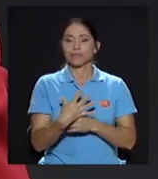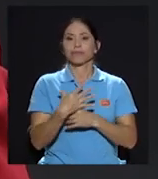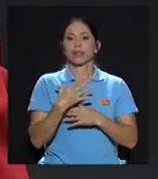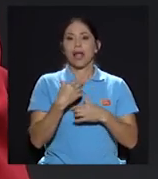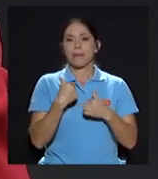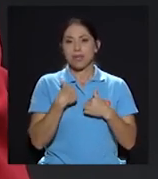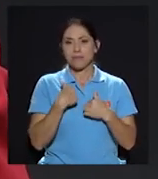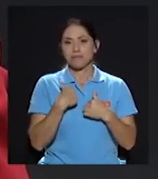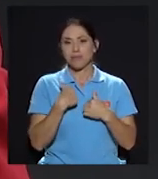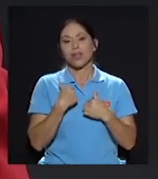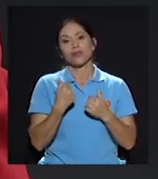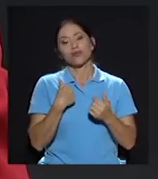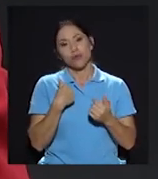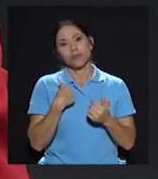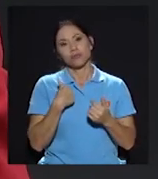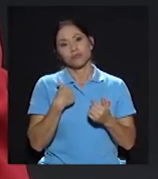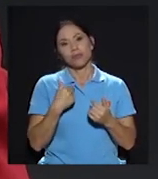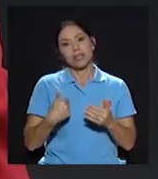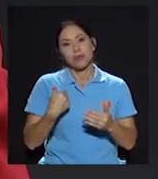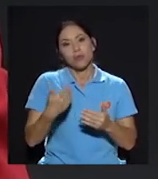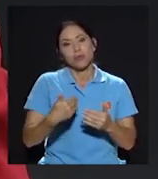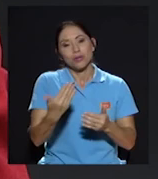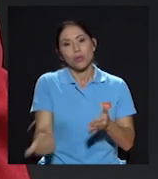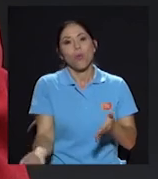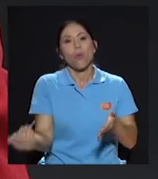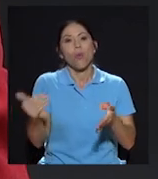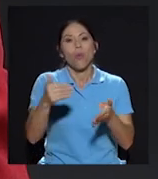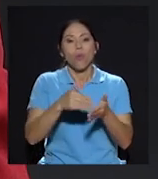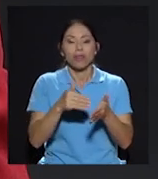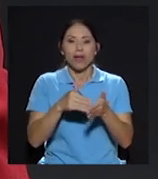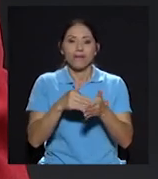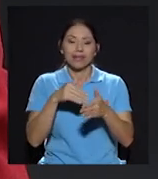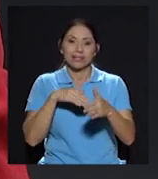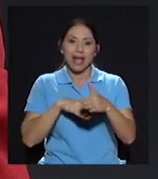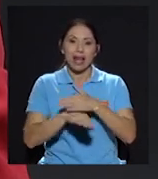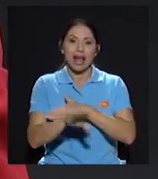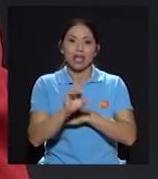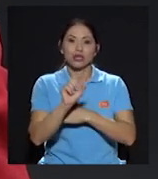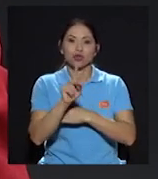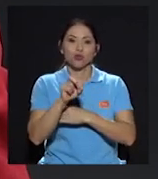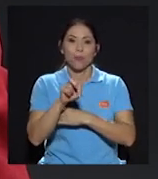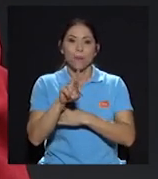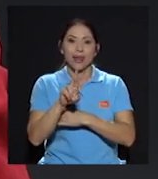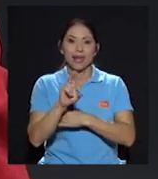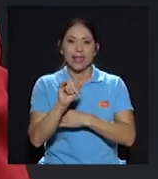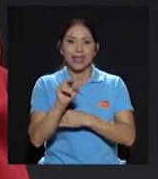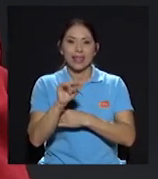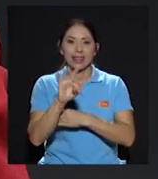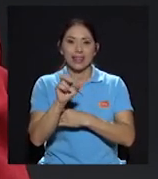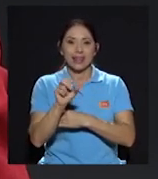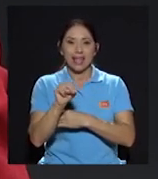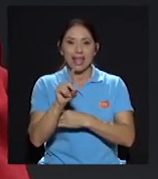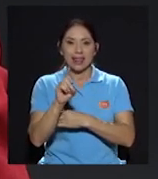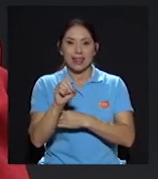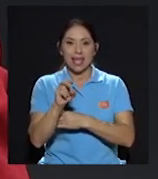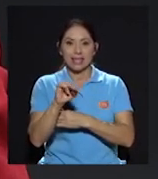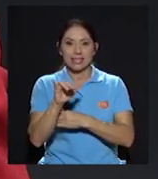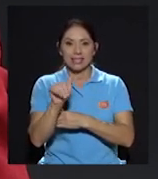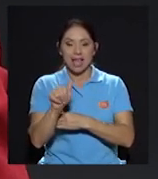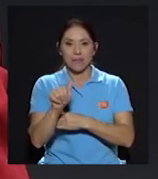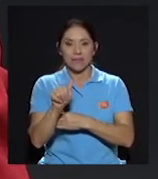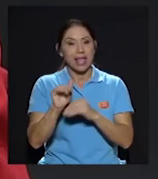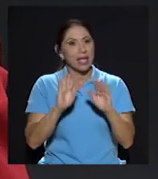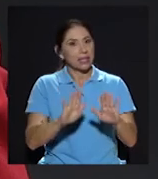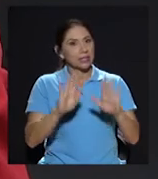varios años después a la superintendencia y fue una experiencia extraordinaria en banca porque de